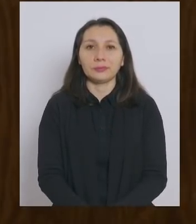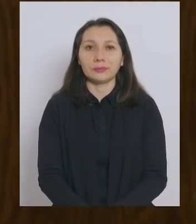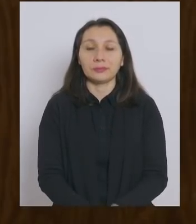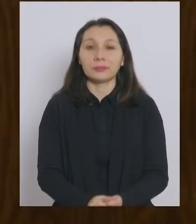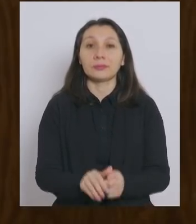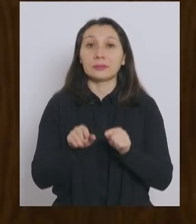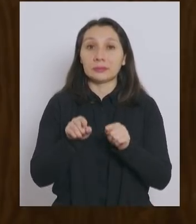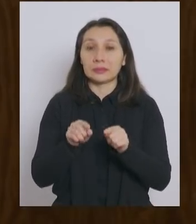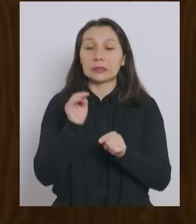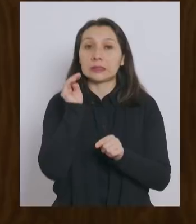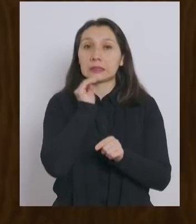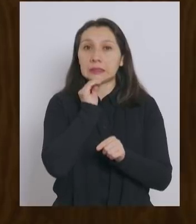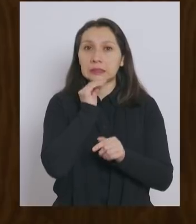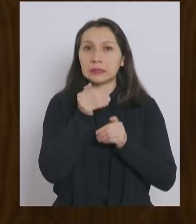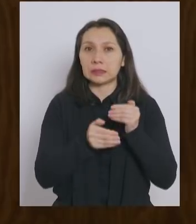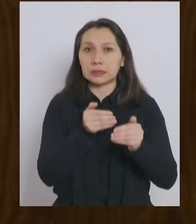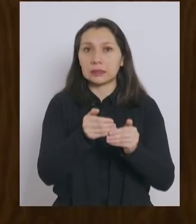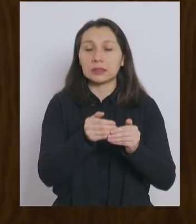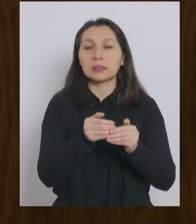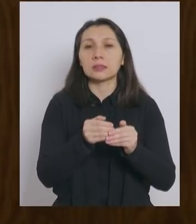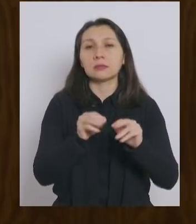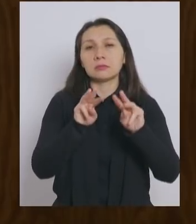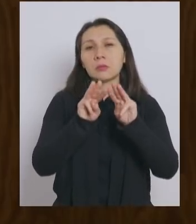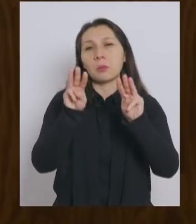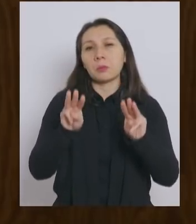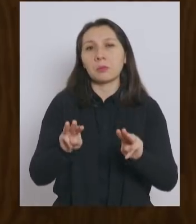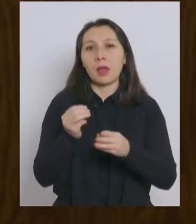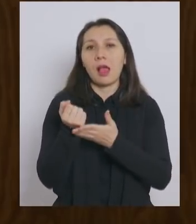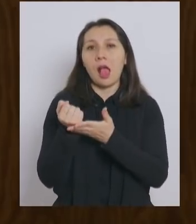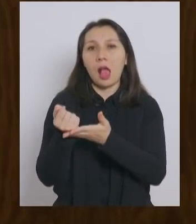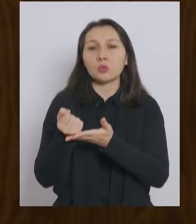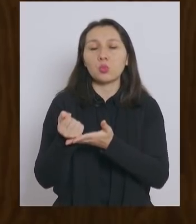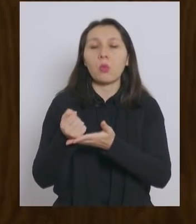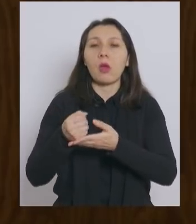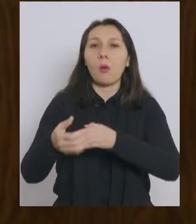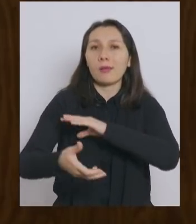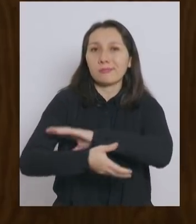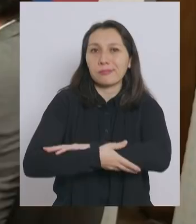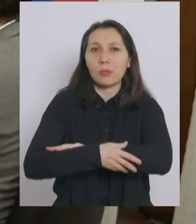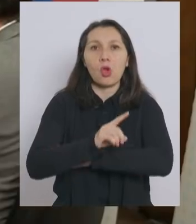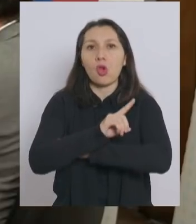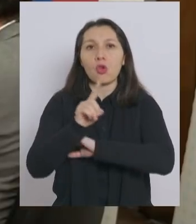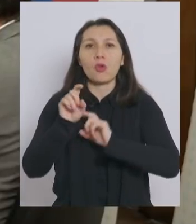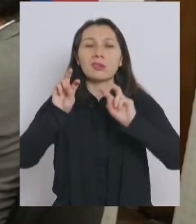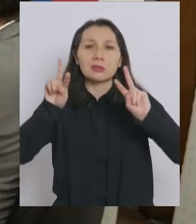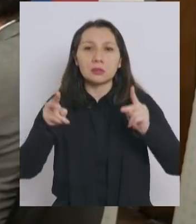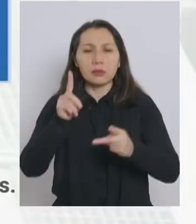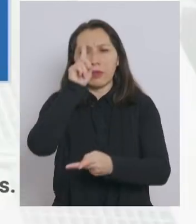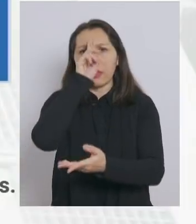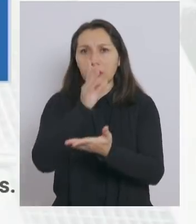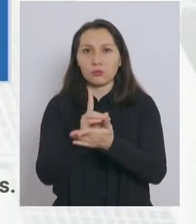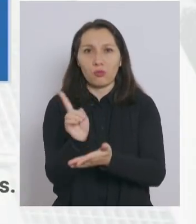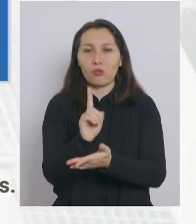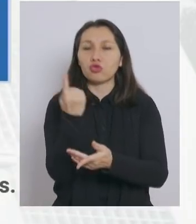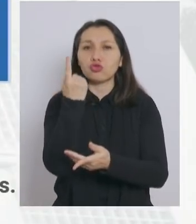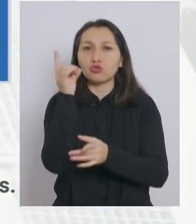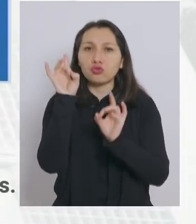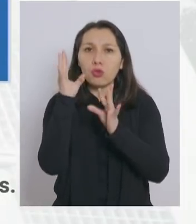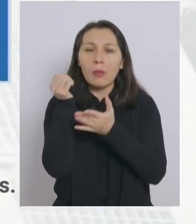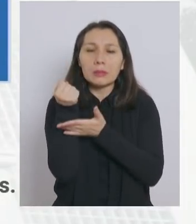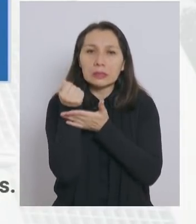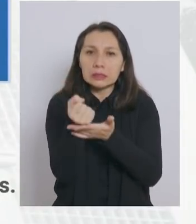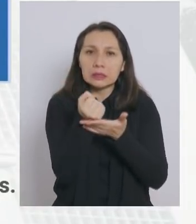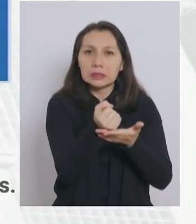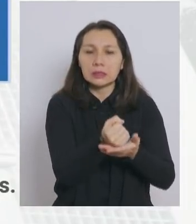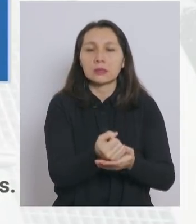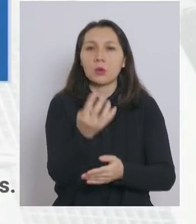Este acelerador ACT, entonces, es un marco de colaboración, que no es un órgano de toma de decisiones y consta